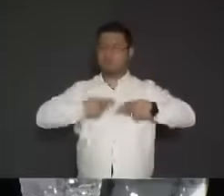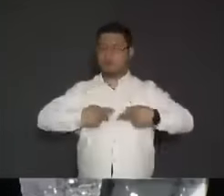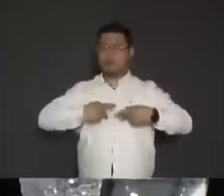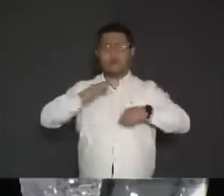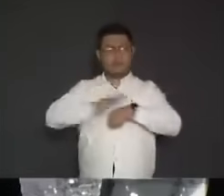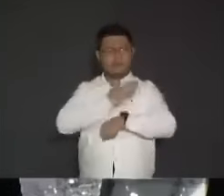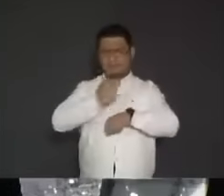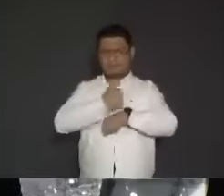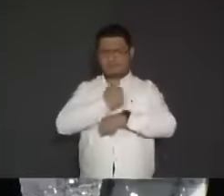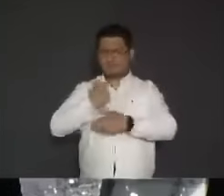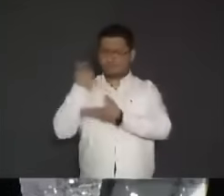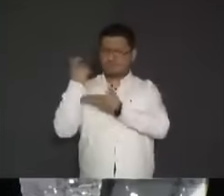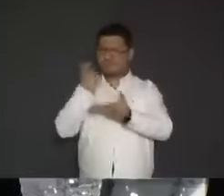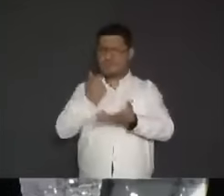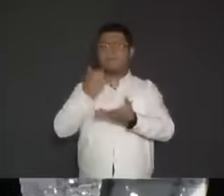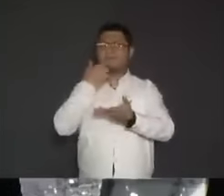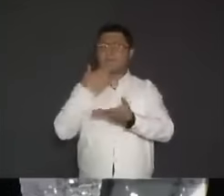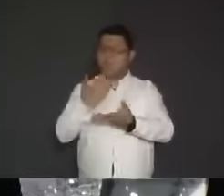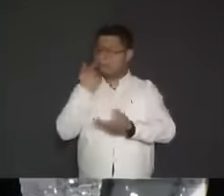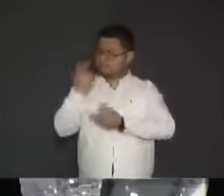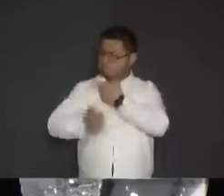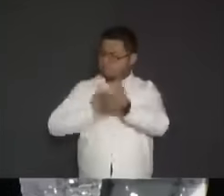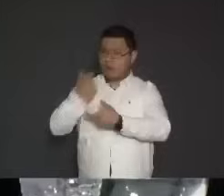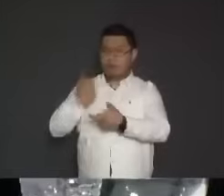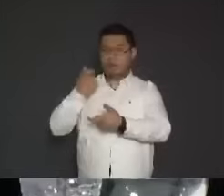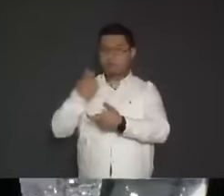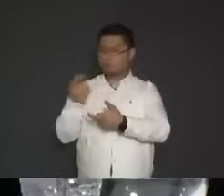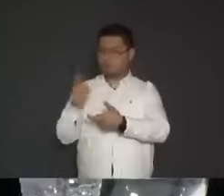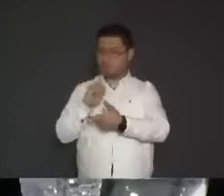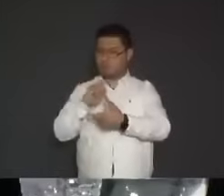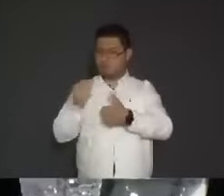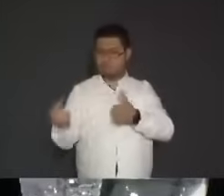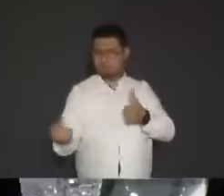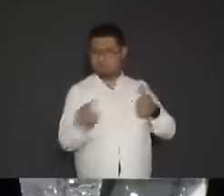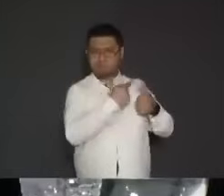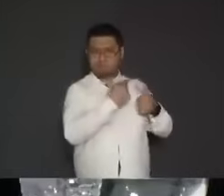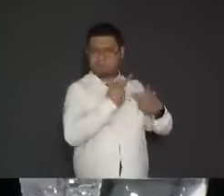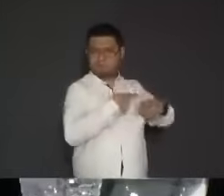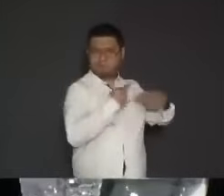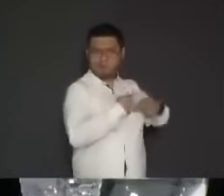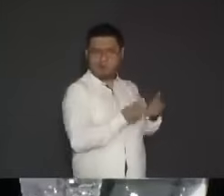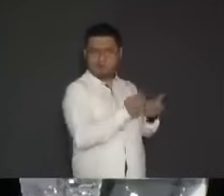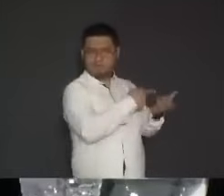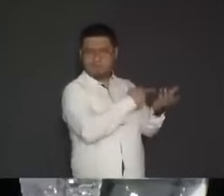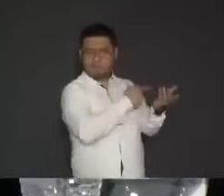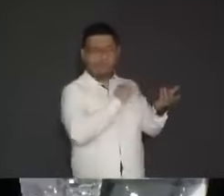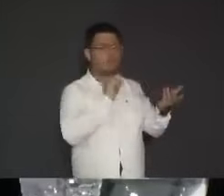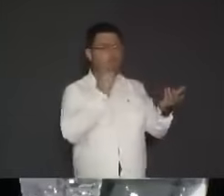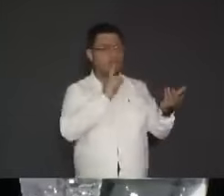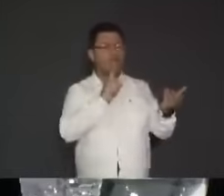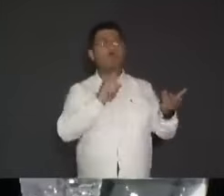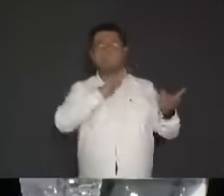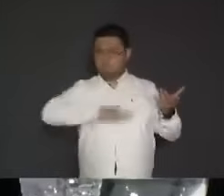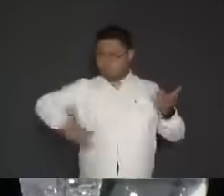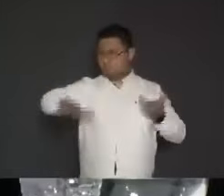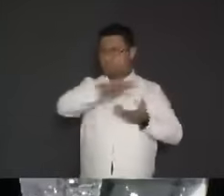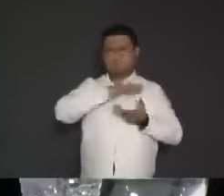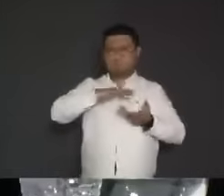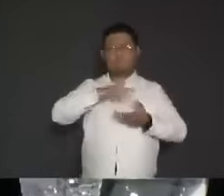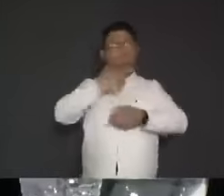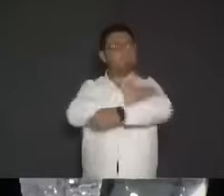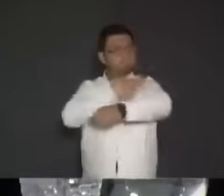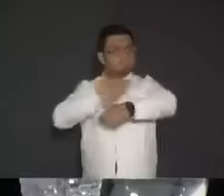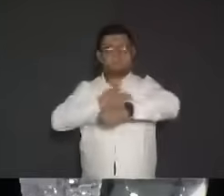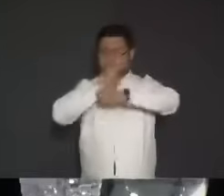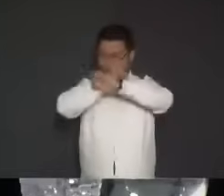de los bienes del pueblo y para el pueblo, no para sus gobernantes. Los gobernantes con calidad, honradez, transparencia